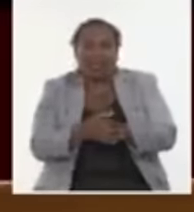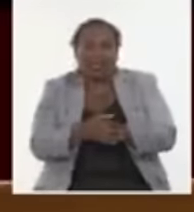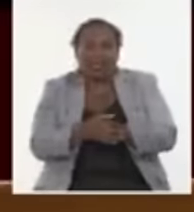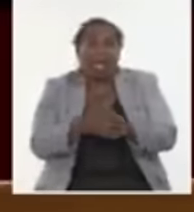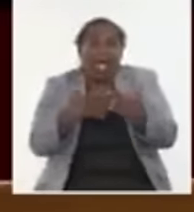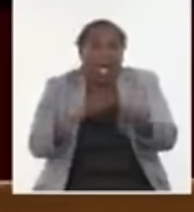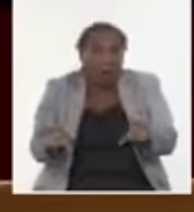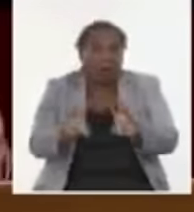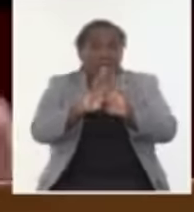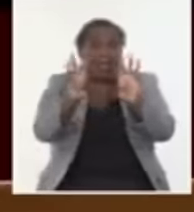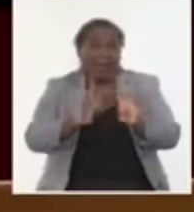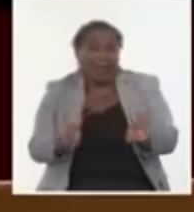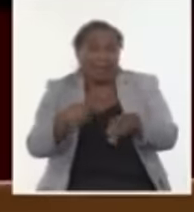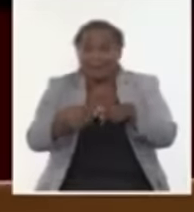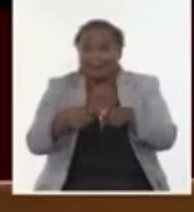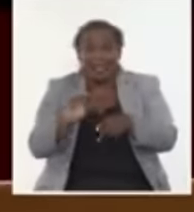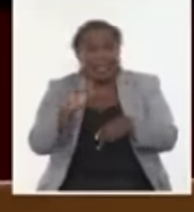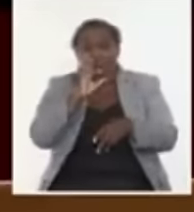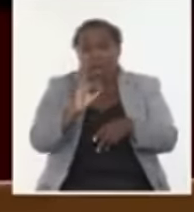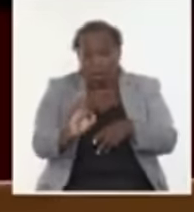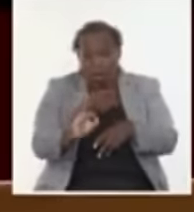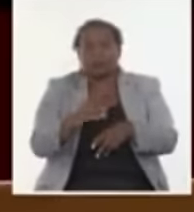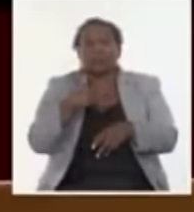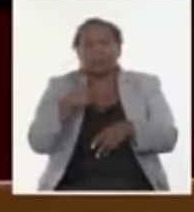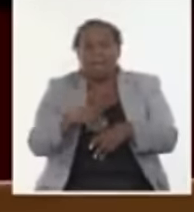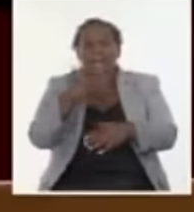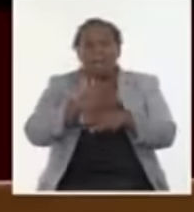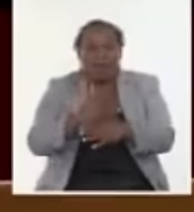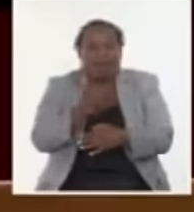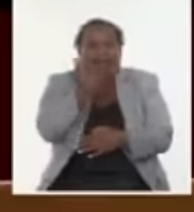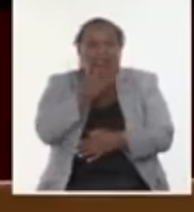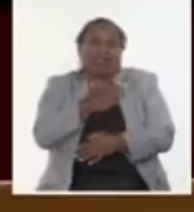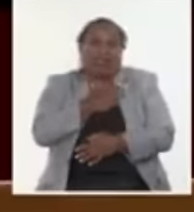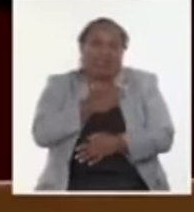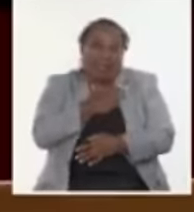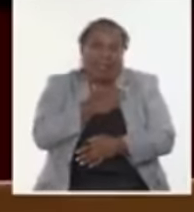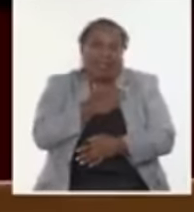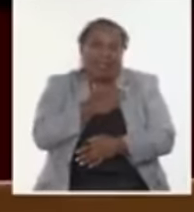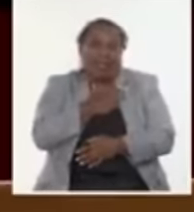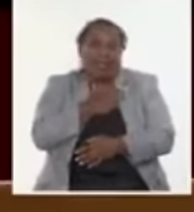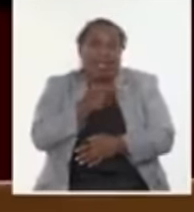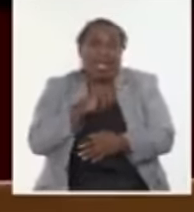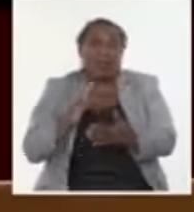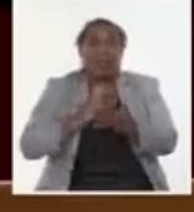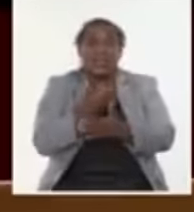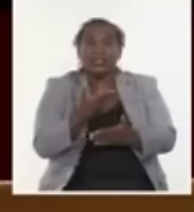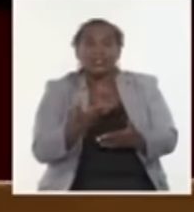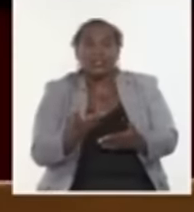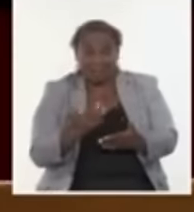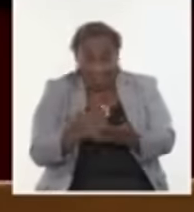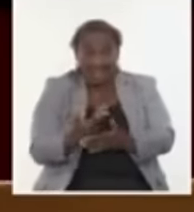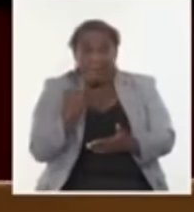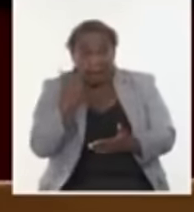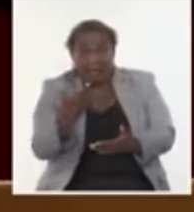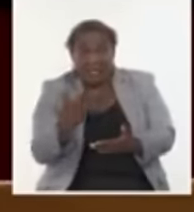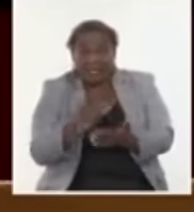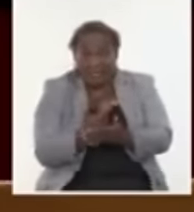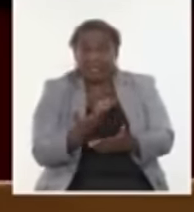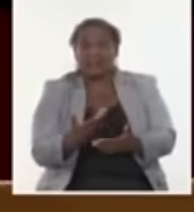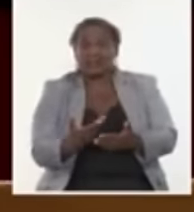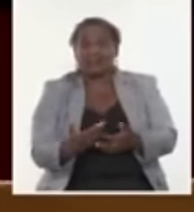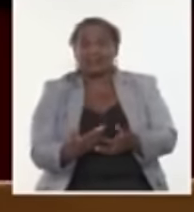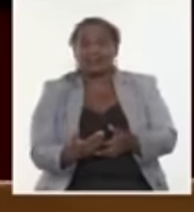sociales. Ese bloqueo sí nos hace daño. Y si no, quítelo para que vean lo que somos capaces de hacer.